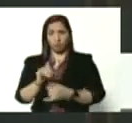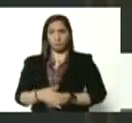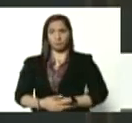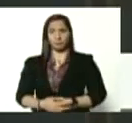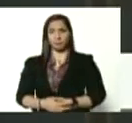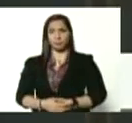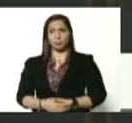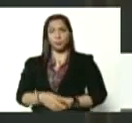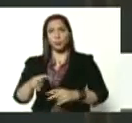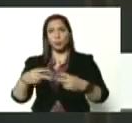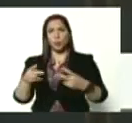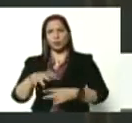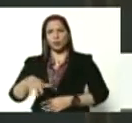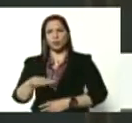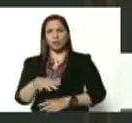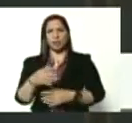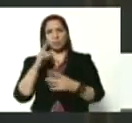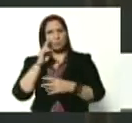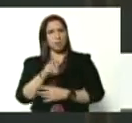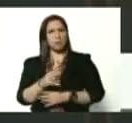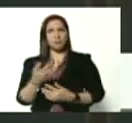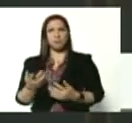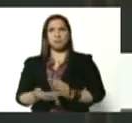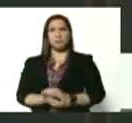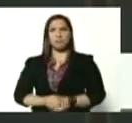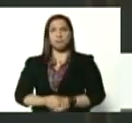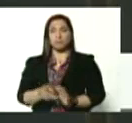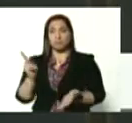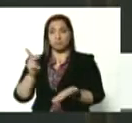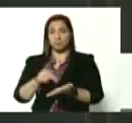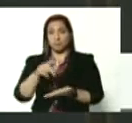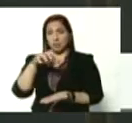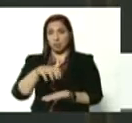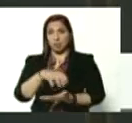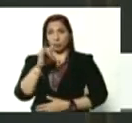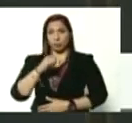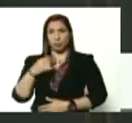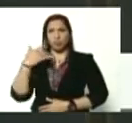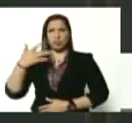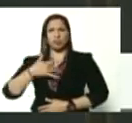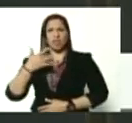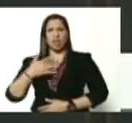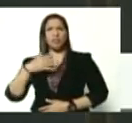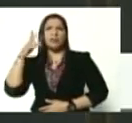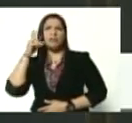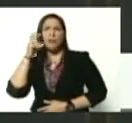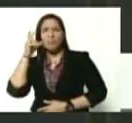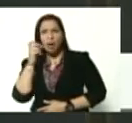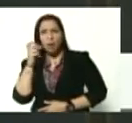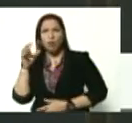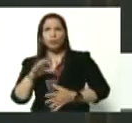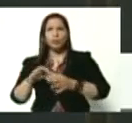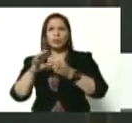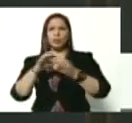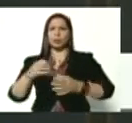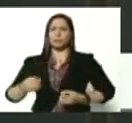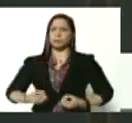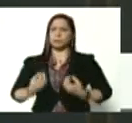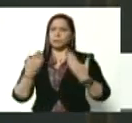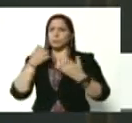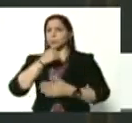un nuevo escenario al llegar al sol ya siente uno el llamado unitario que mantén manzi para door y bolivariano de